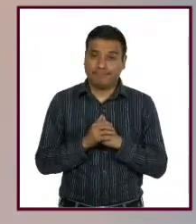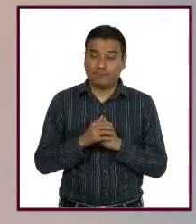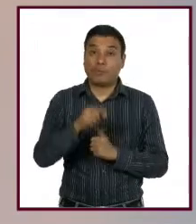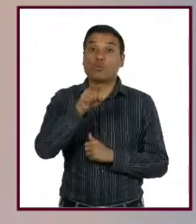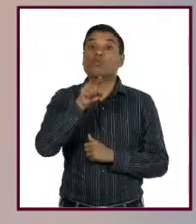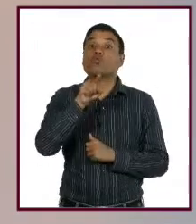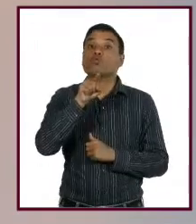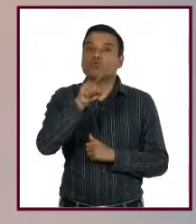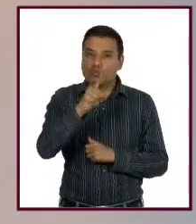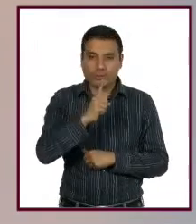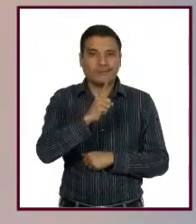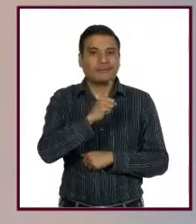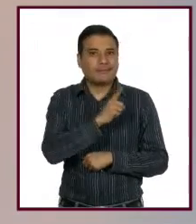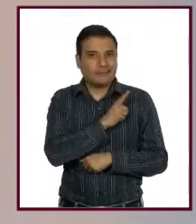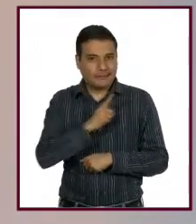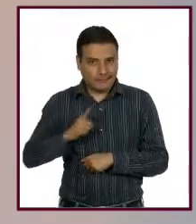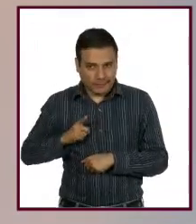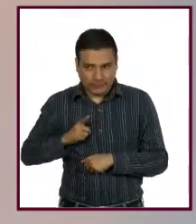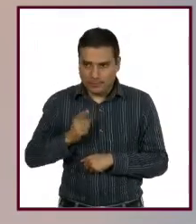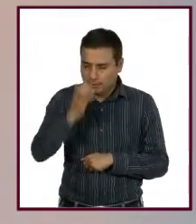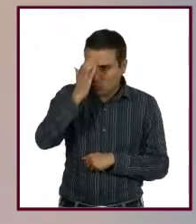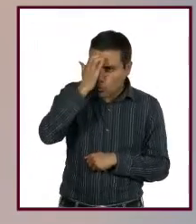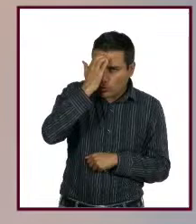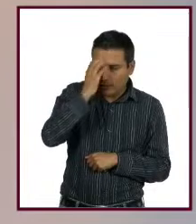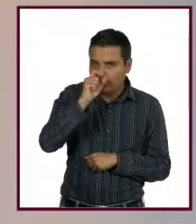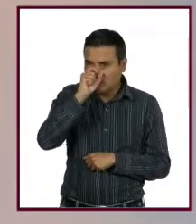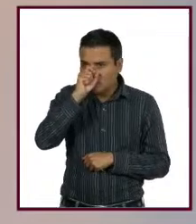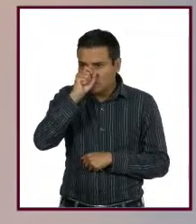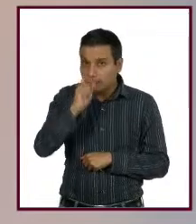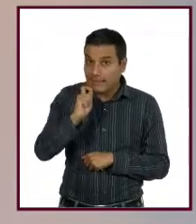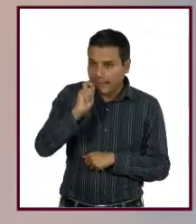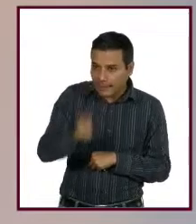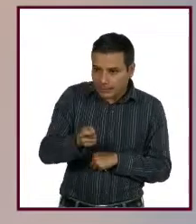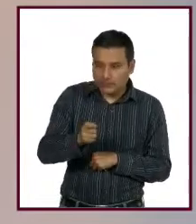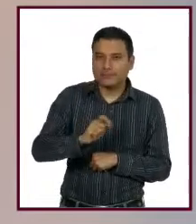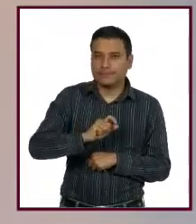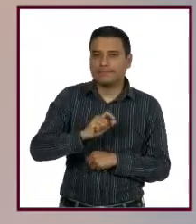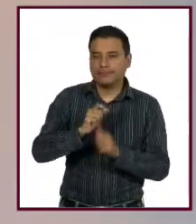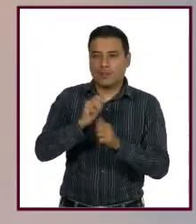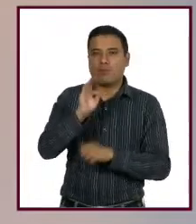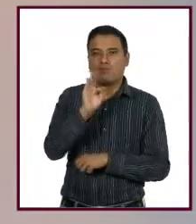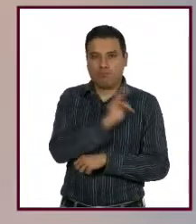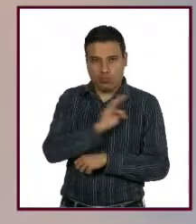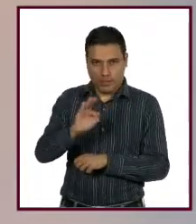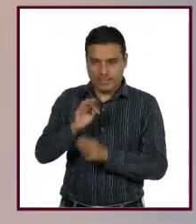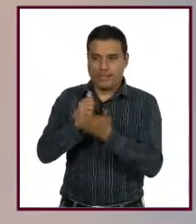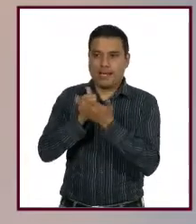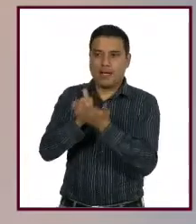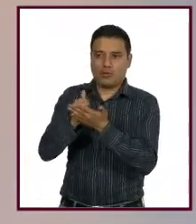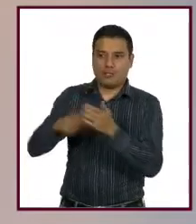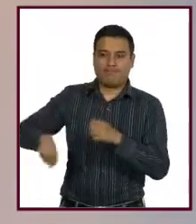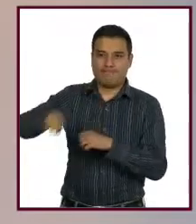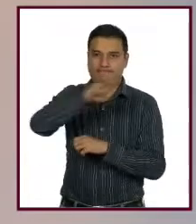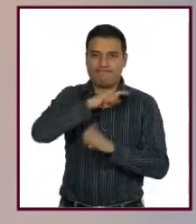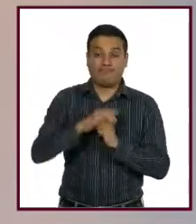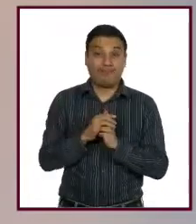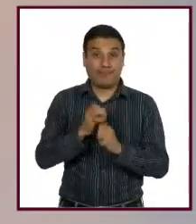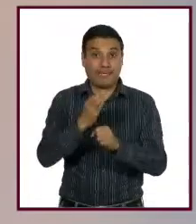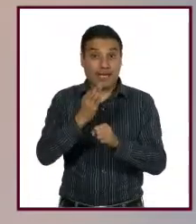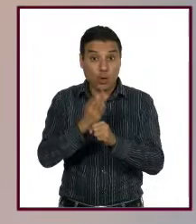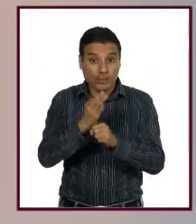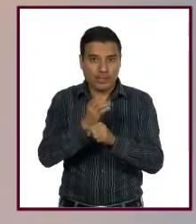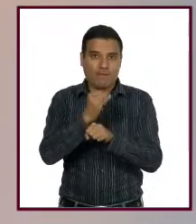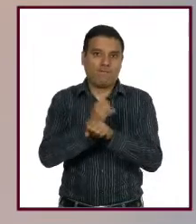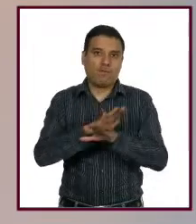ser algo muy importante para evitar su uso y las posibles consecuencias a largo plazo. Entonces creo que esta información es